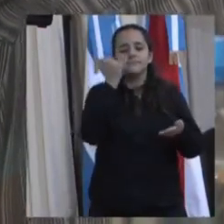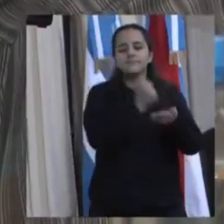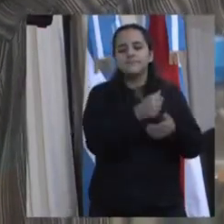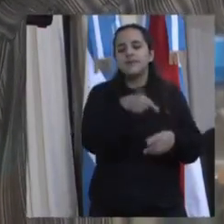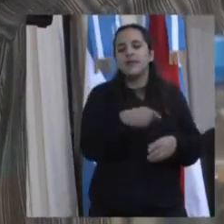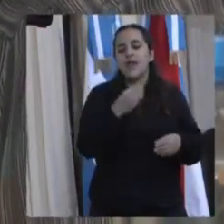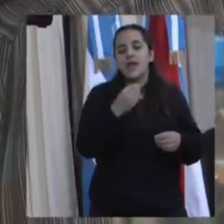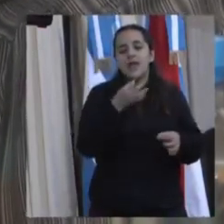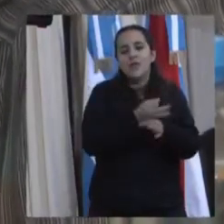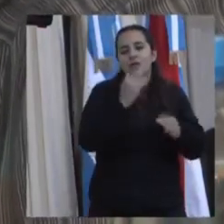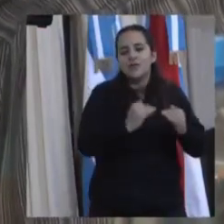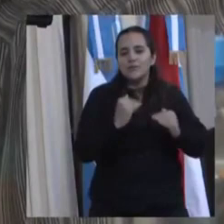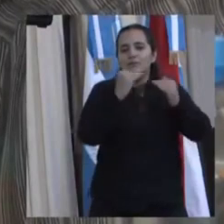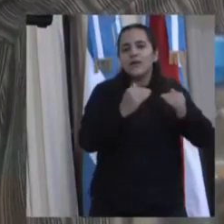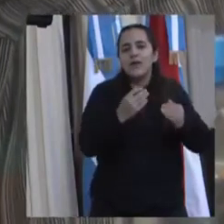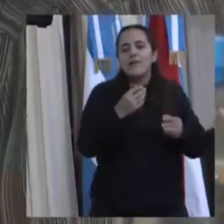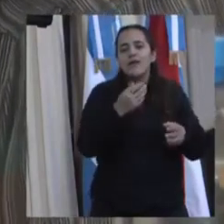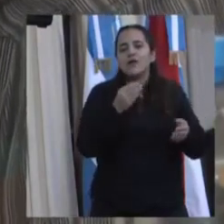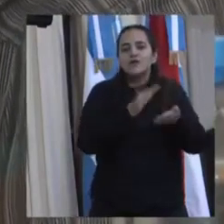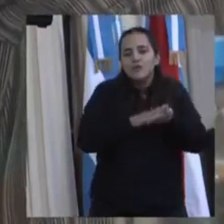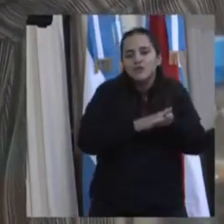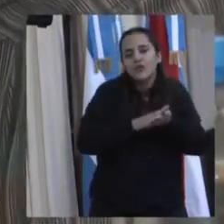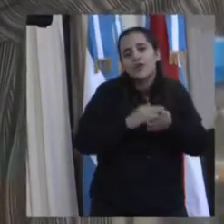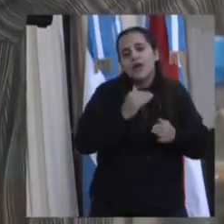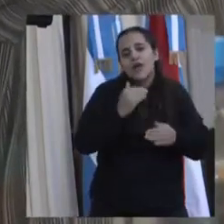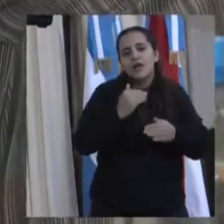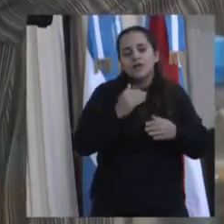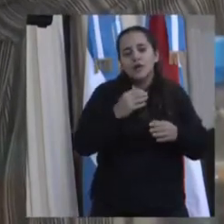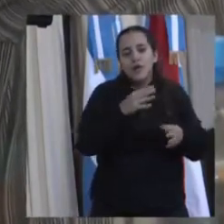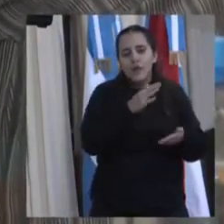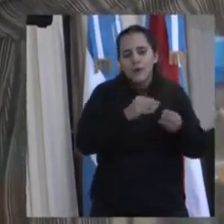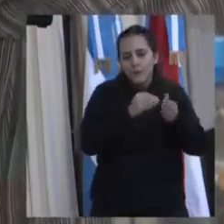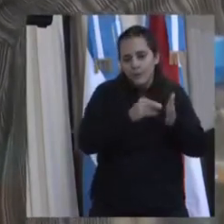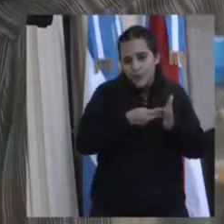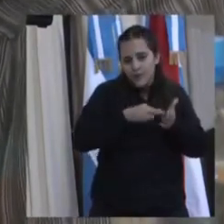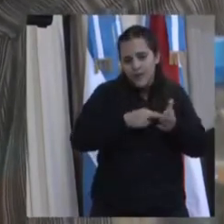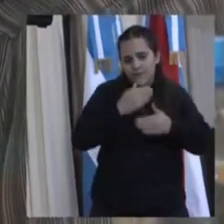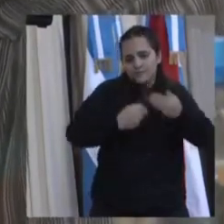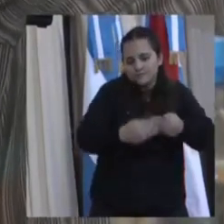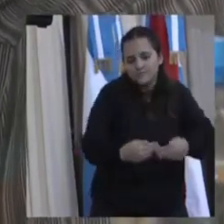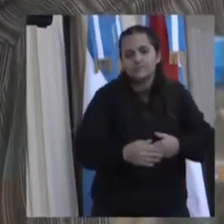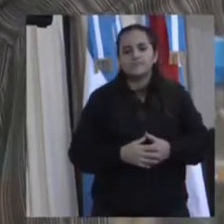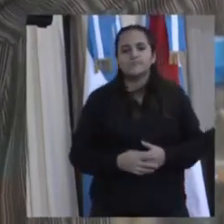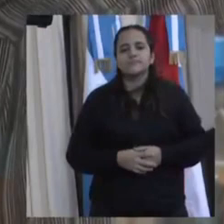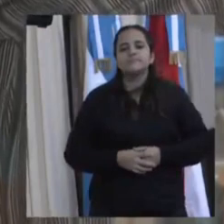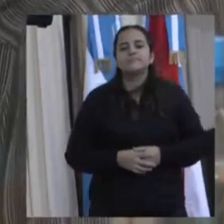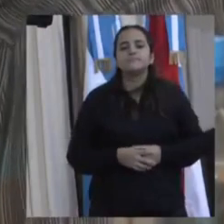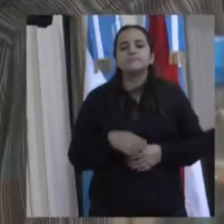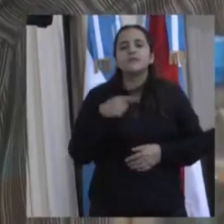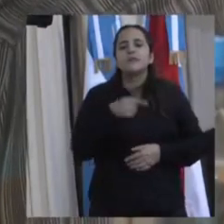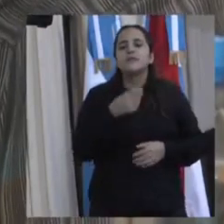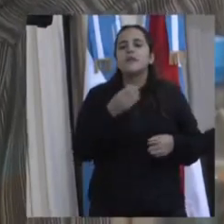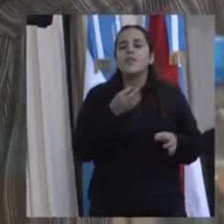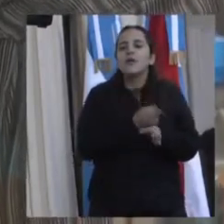educación superior para los problemas del desarrollo y la necesidad, digamos, de definir a la educación como un